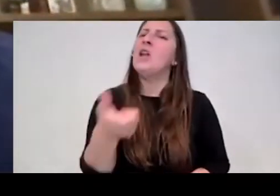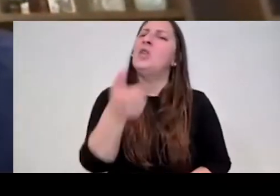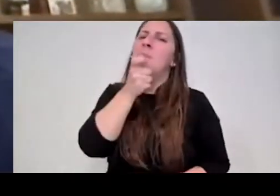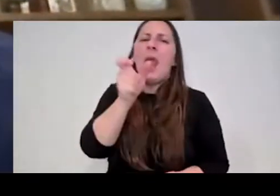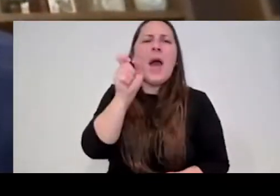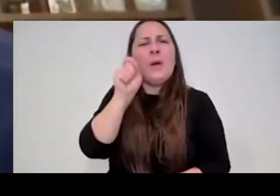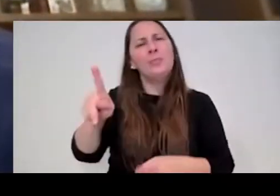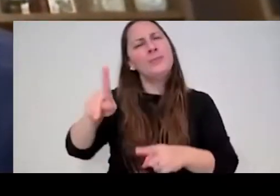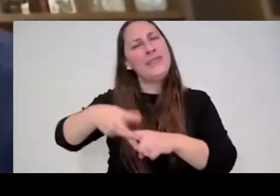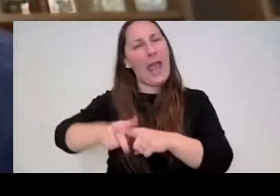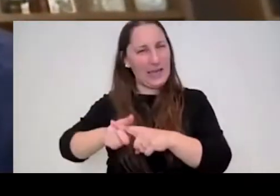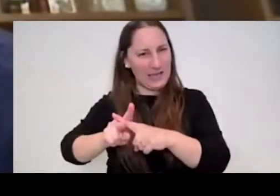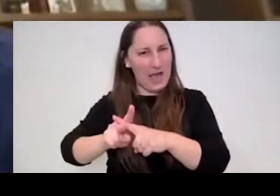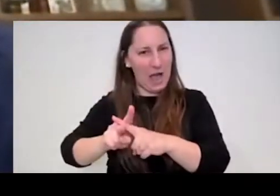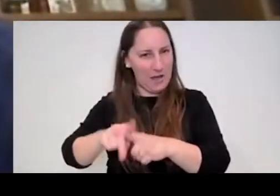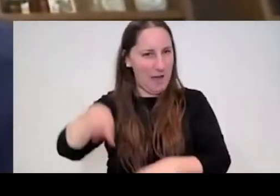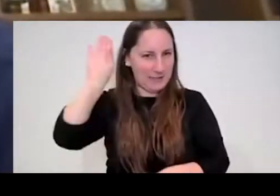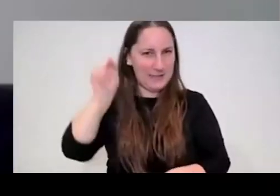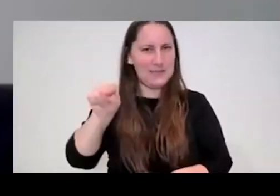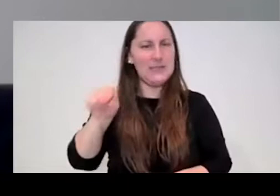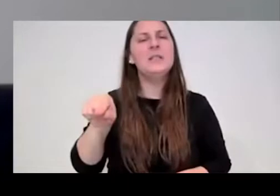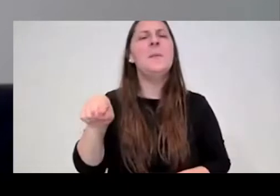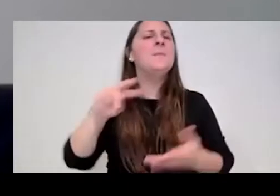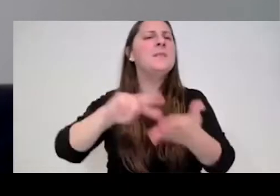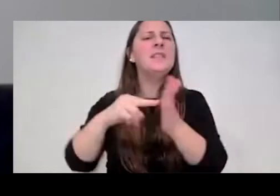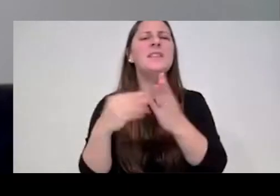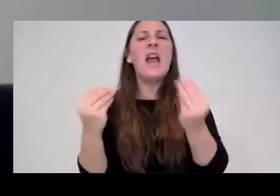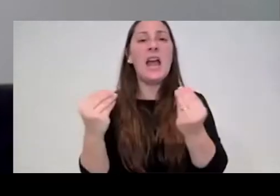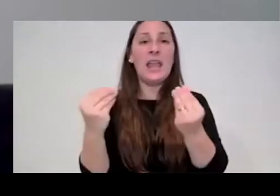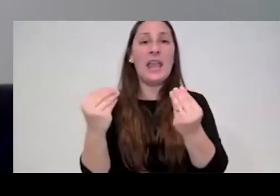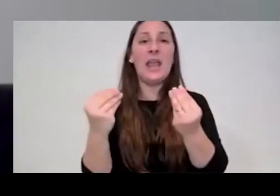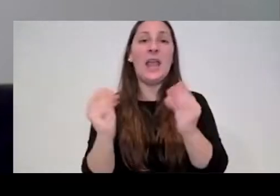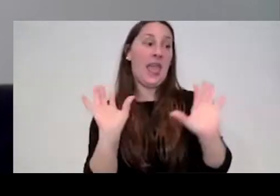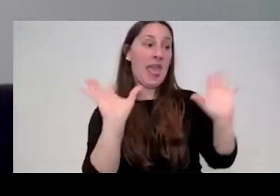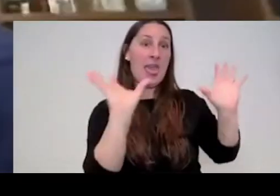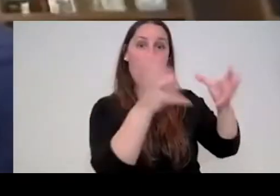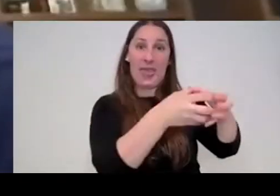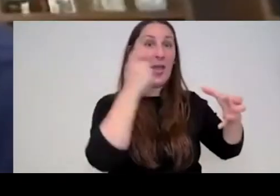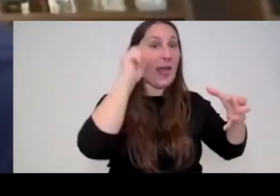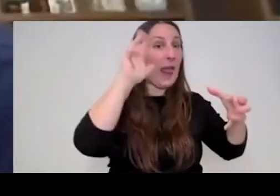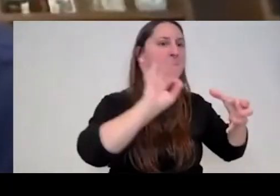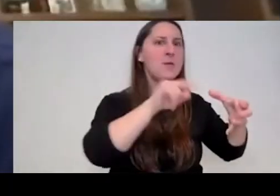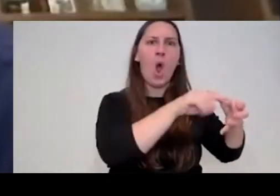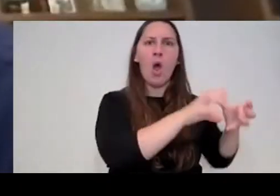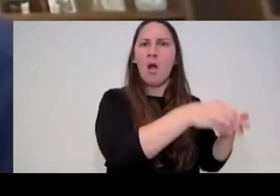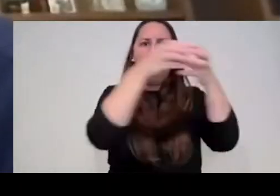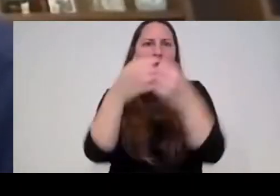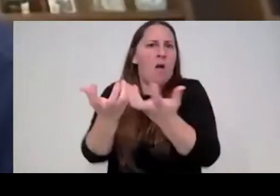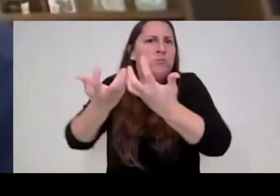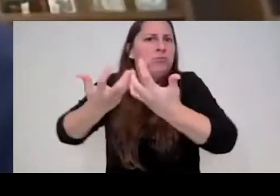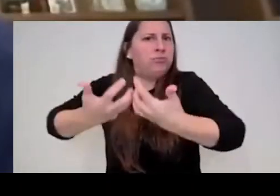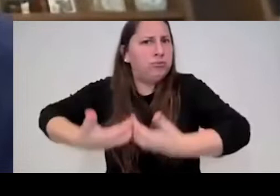la expresión, que es el gremio organizado, ¿no? Es la organización, es el